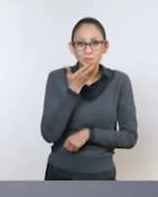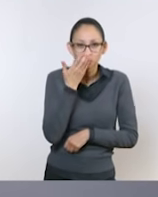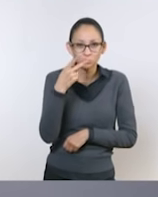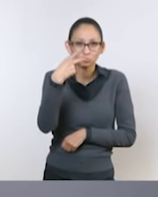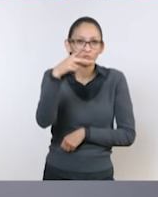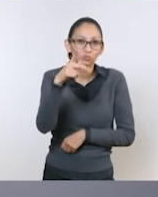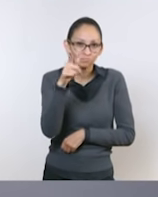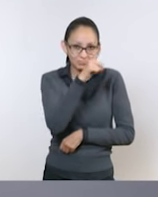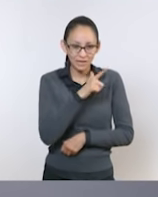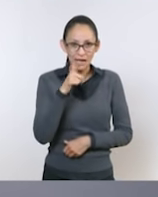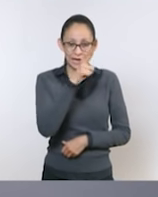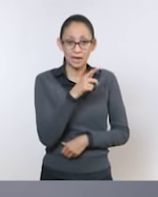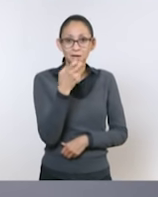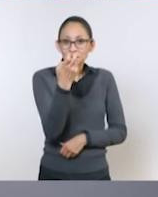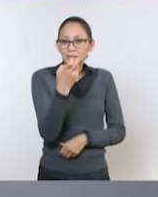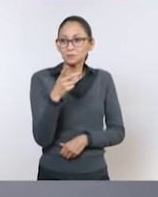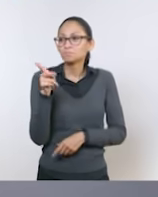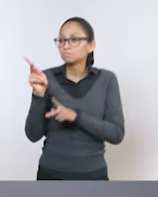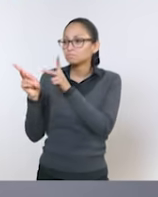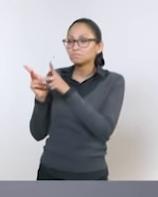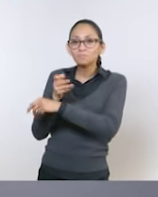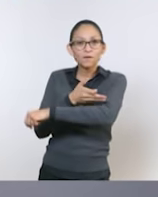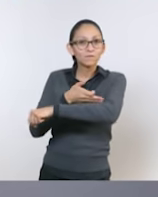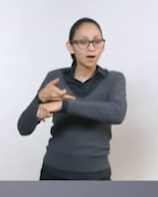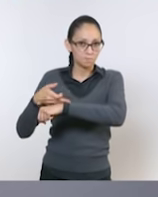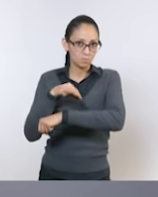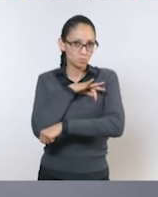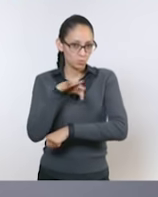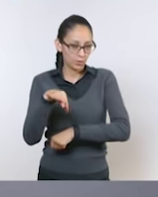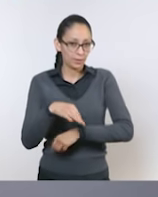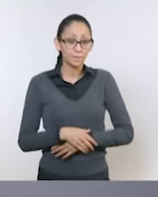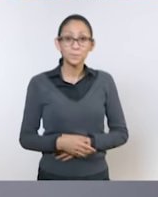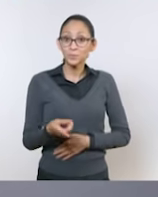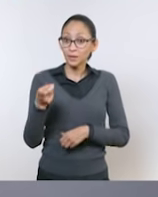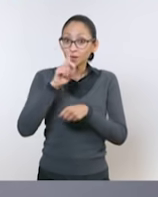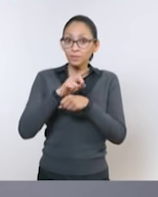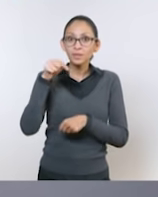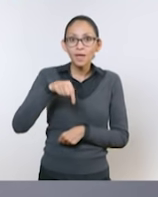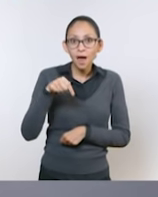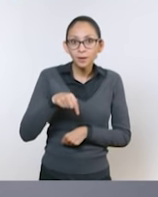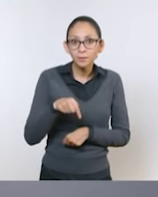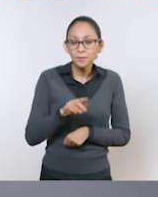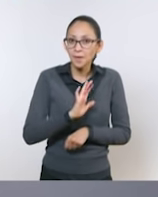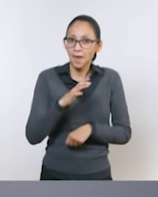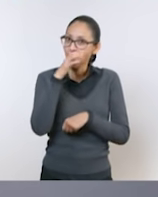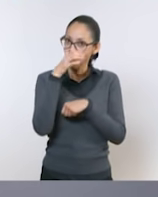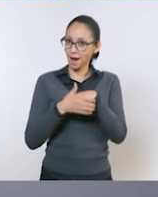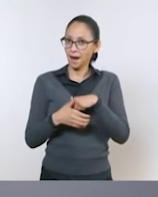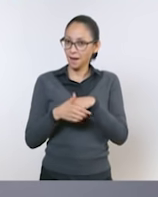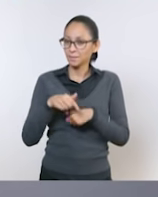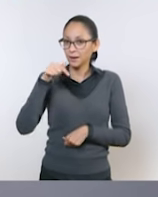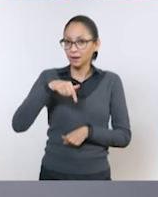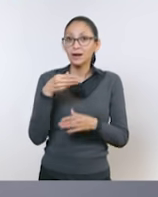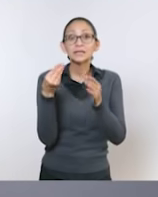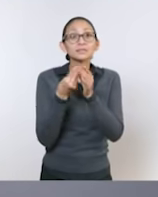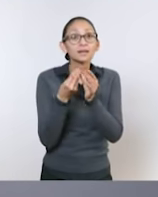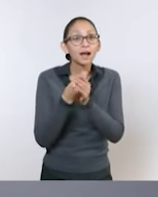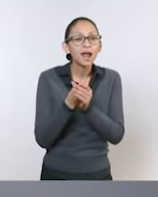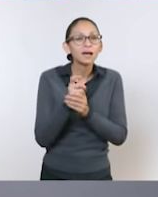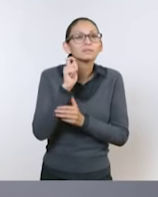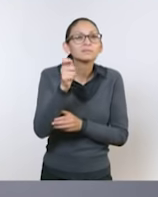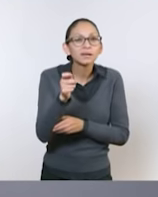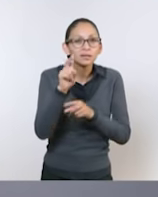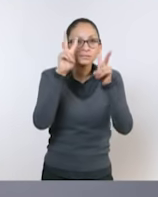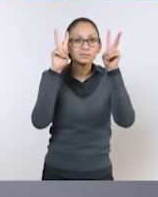Aprovecha este momento para practicar la plática con tu familia en tu lengua materna. Bueno, pues por hoy hemos terminado con